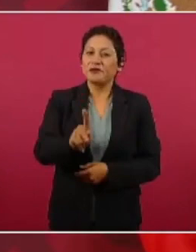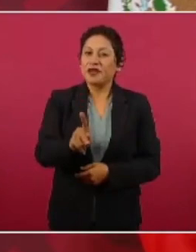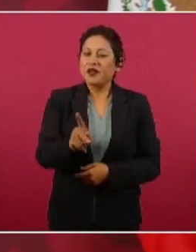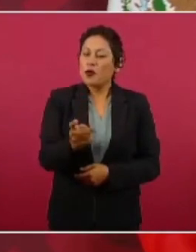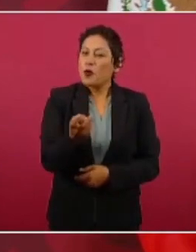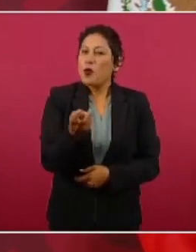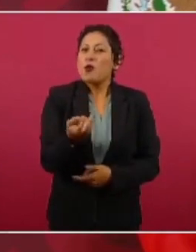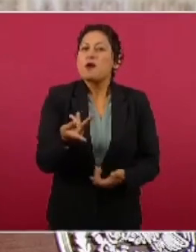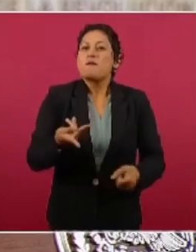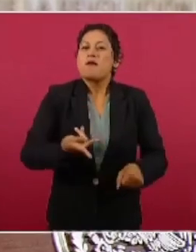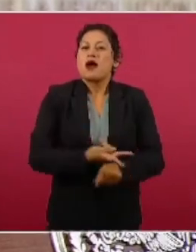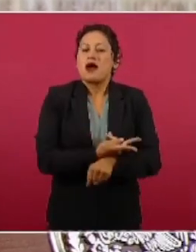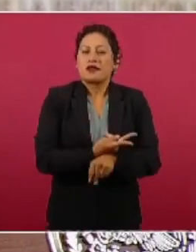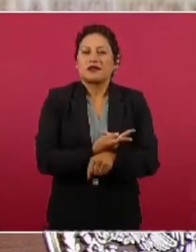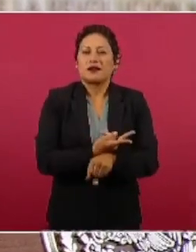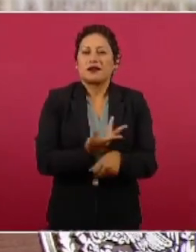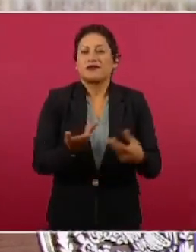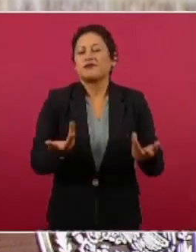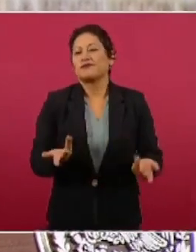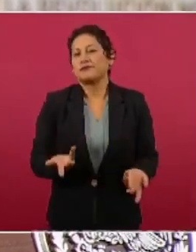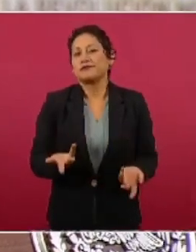cuando se